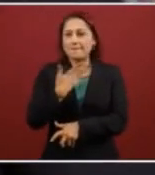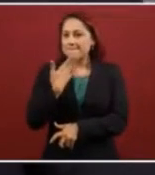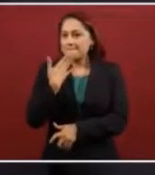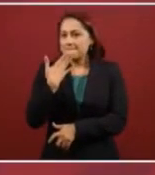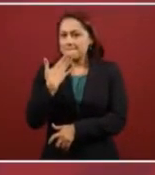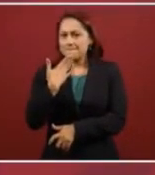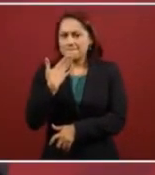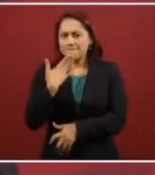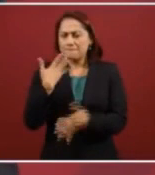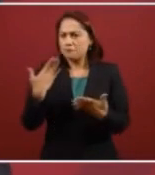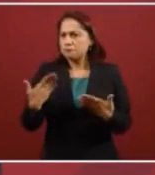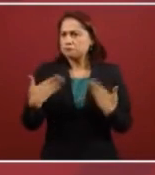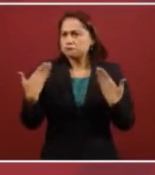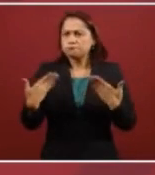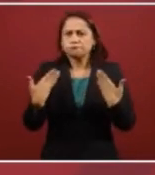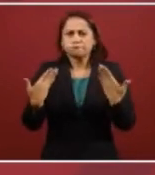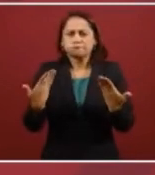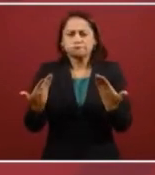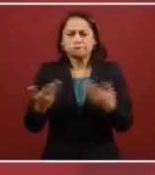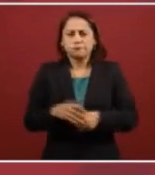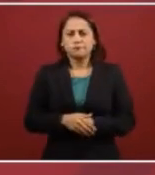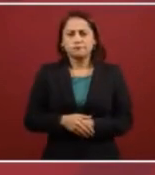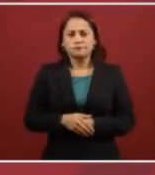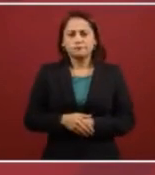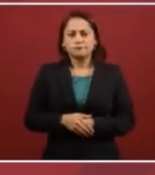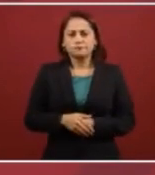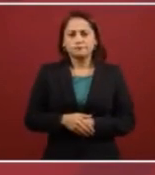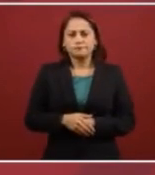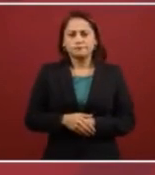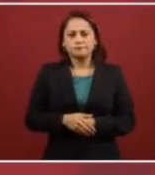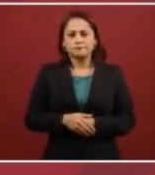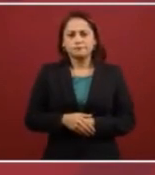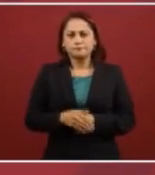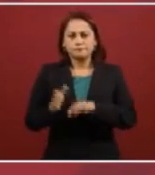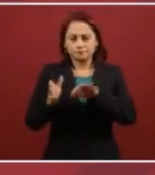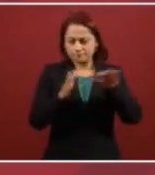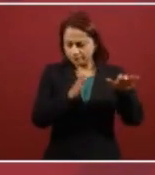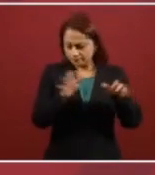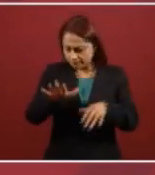Entonces, ambition, I guess? Y los jóvenes, and the young people,